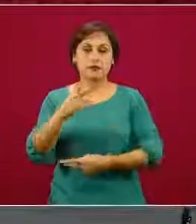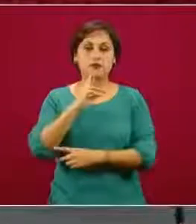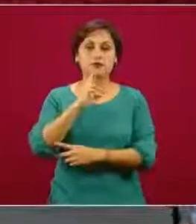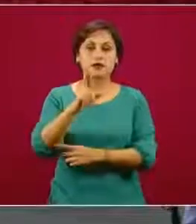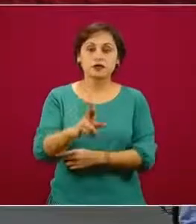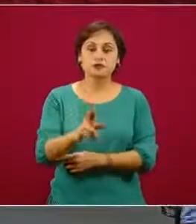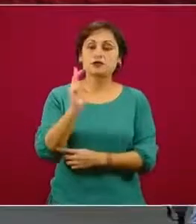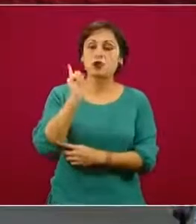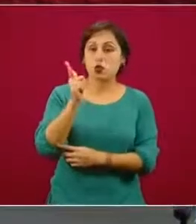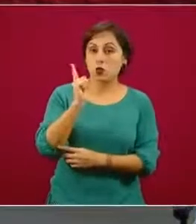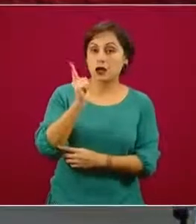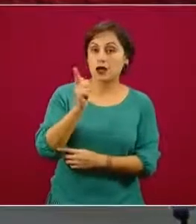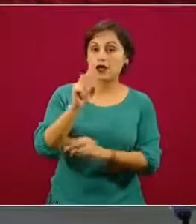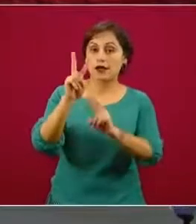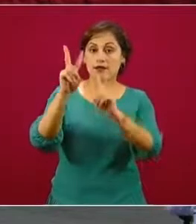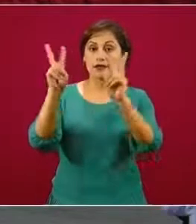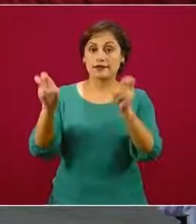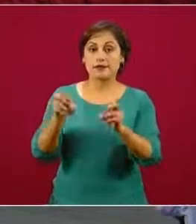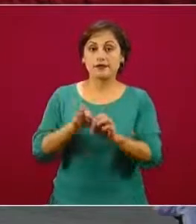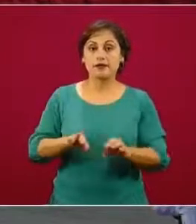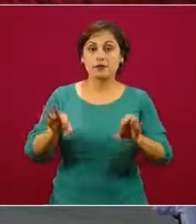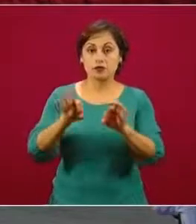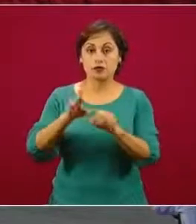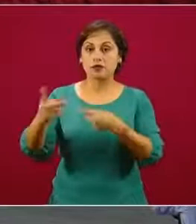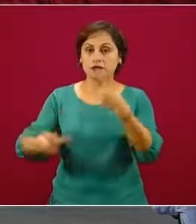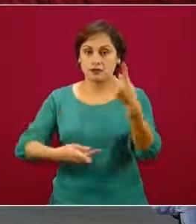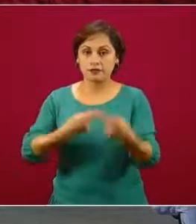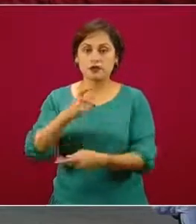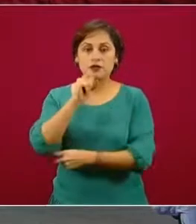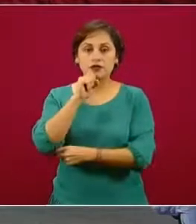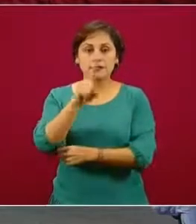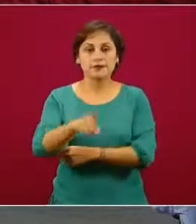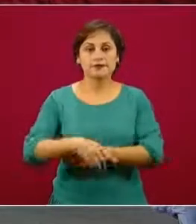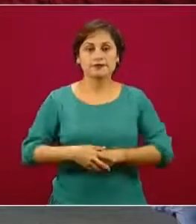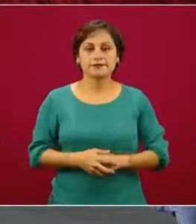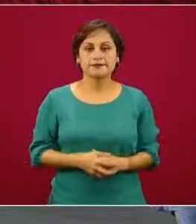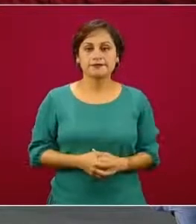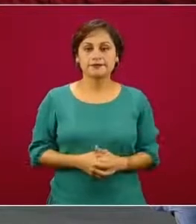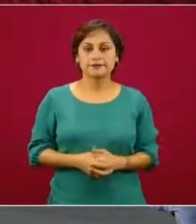incluyan también este elemento tan importante.